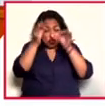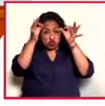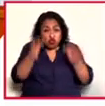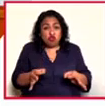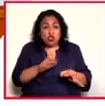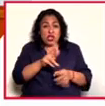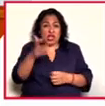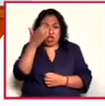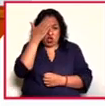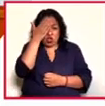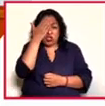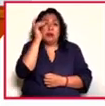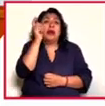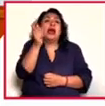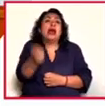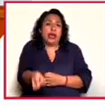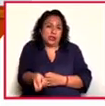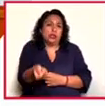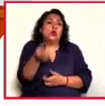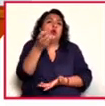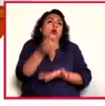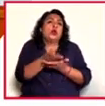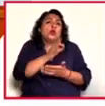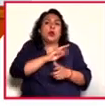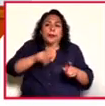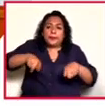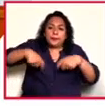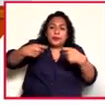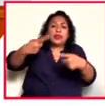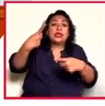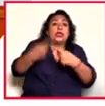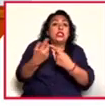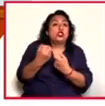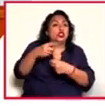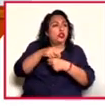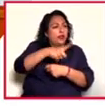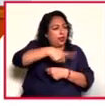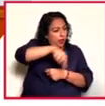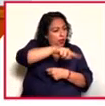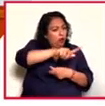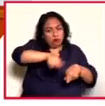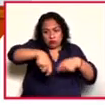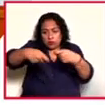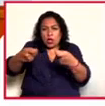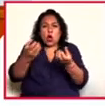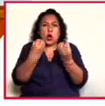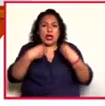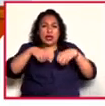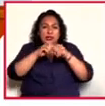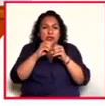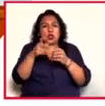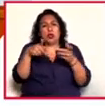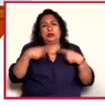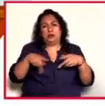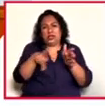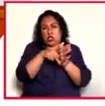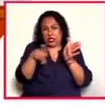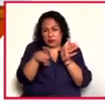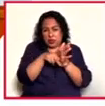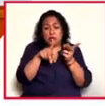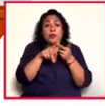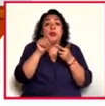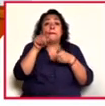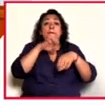reconocible solo puede ser otorgado por la sociedad, por las propias organizaciones de los periodistas y por las